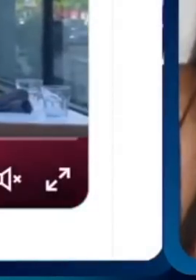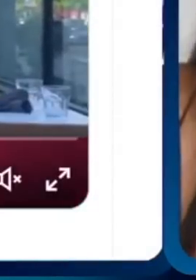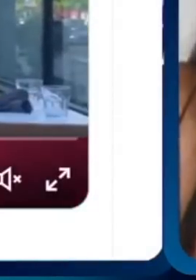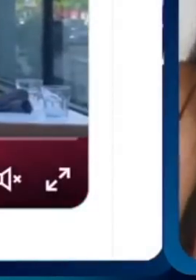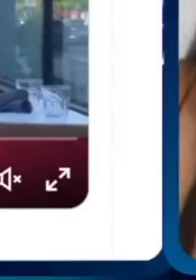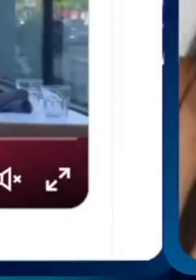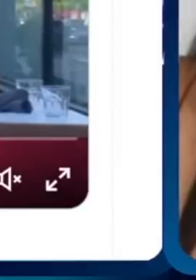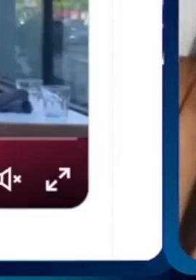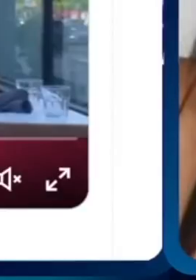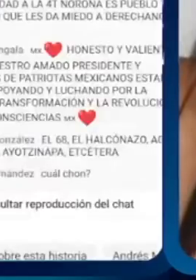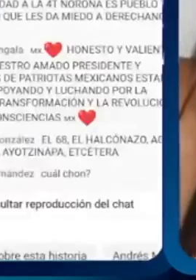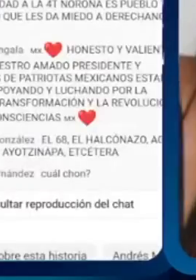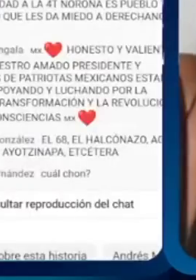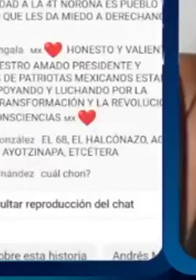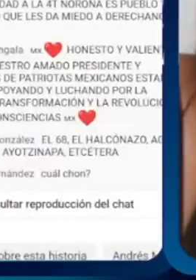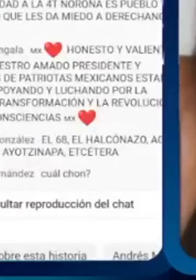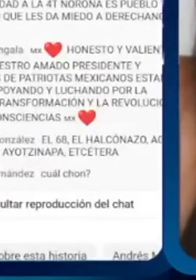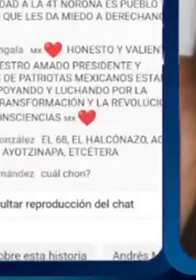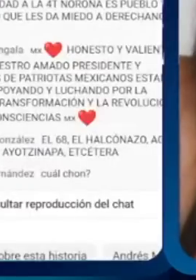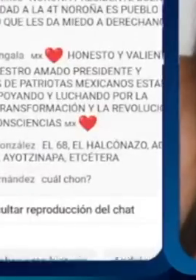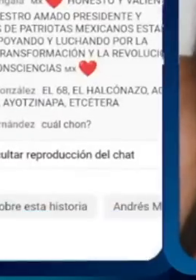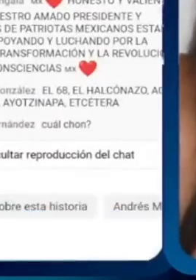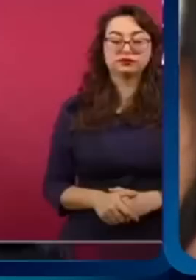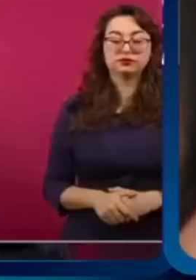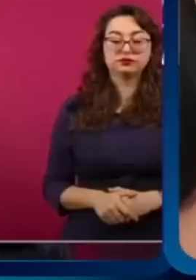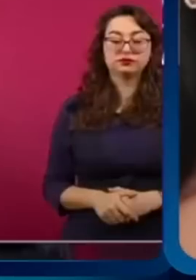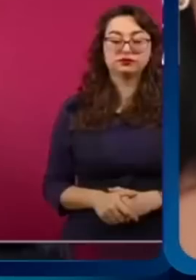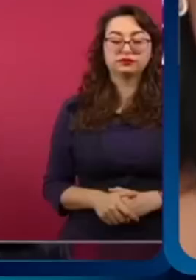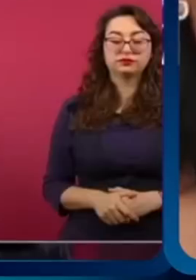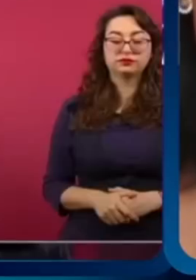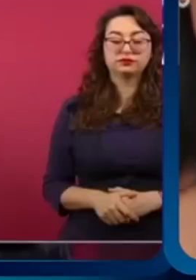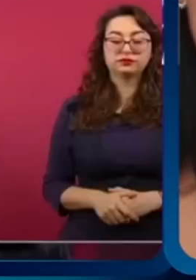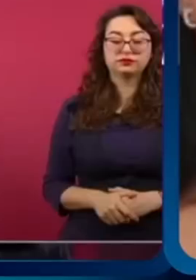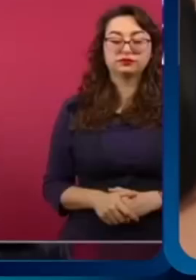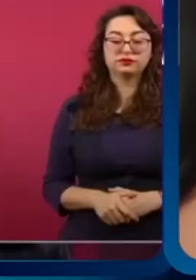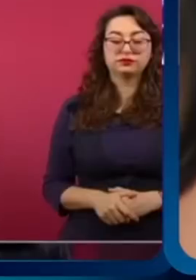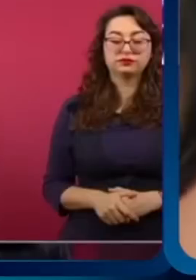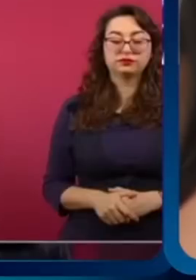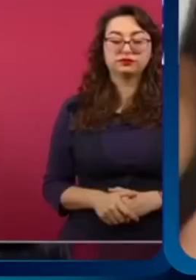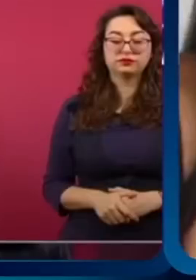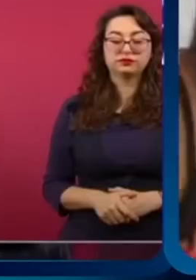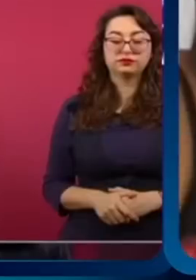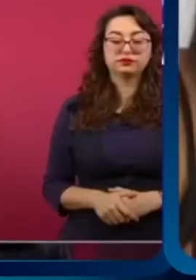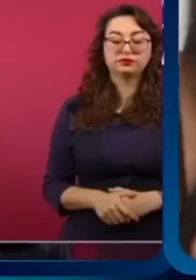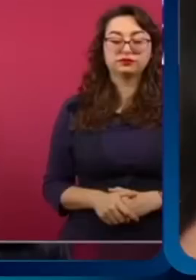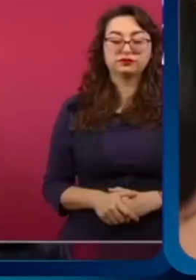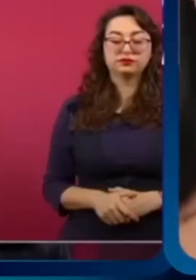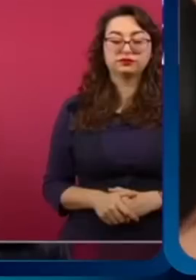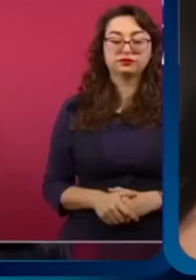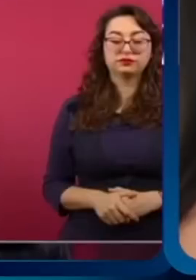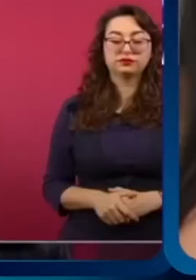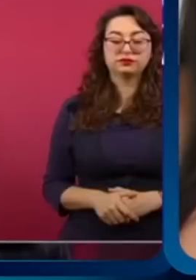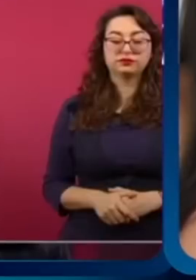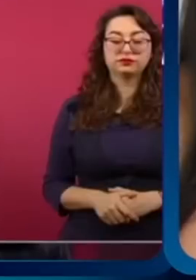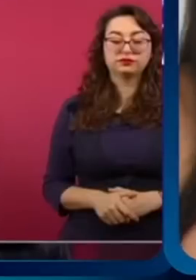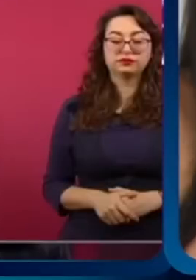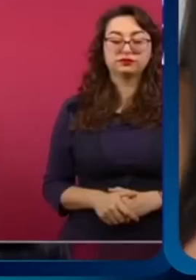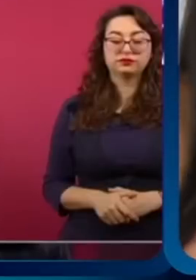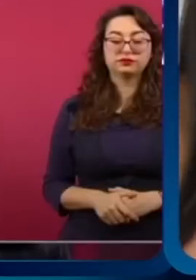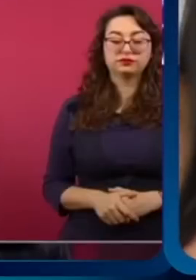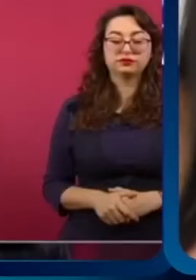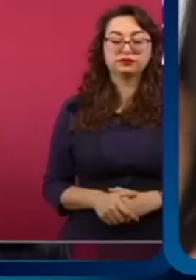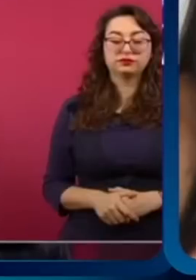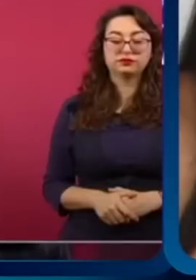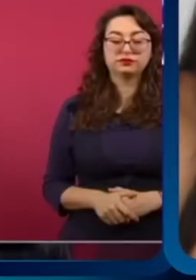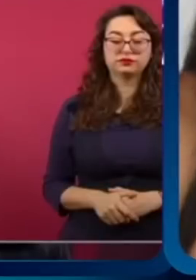querida familia, hacer algo más por ella, pues lo mencionó, o sea, aquí también lo dijo, ¿no?